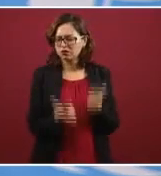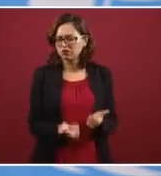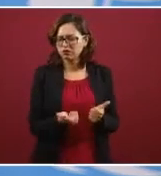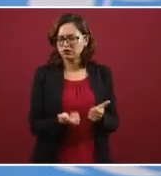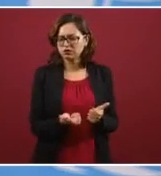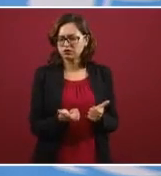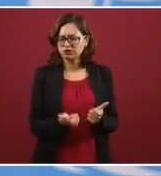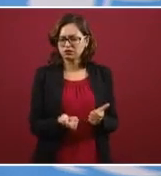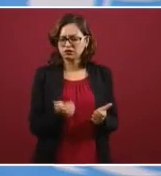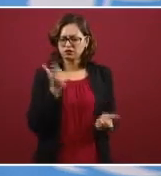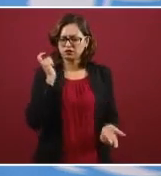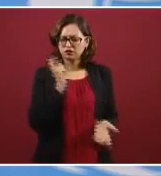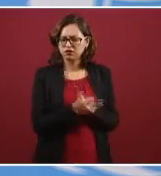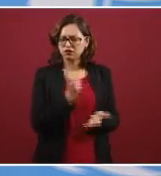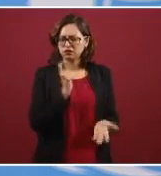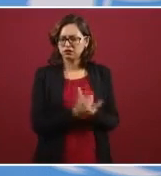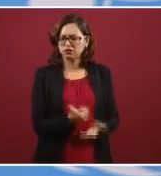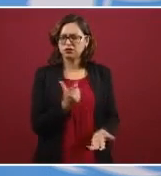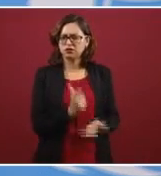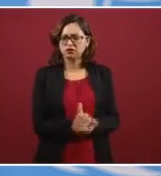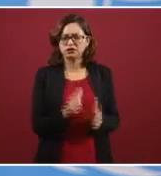por el financiamiento